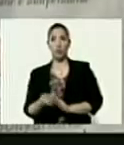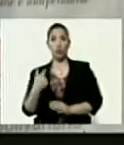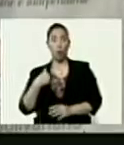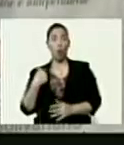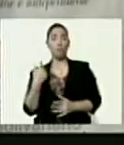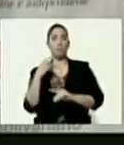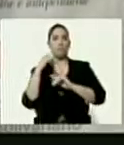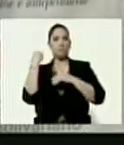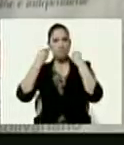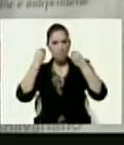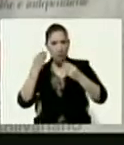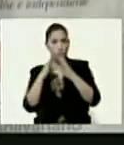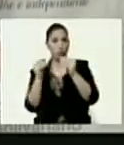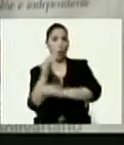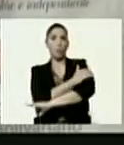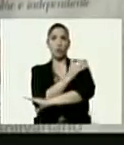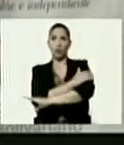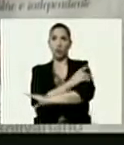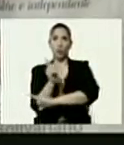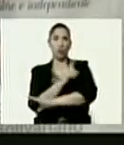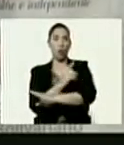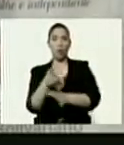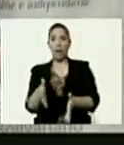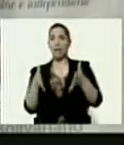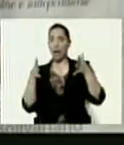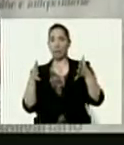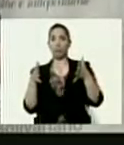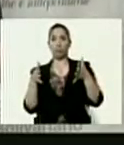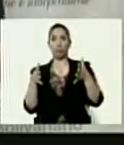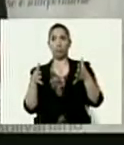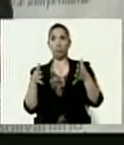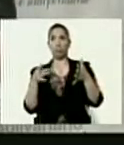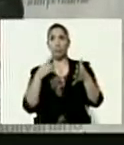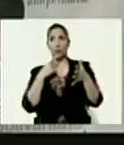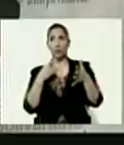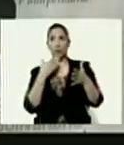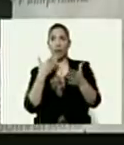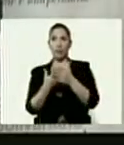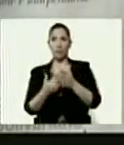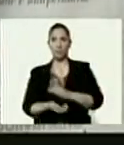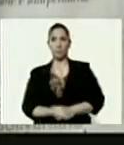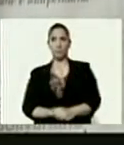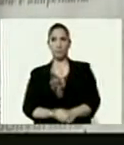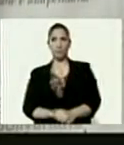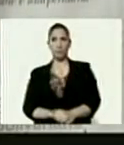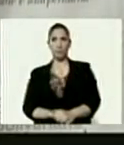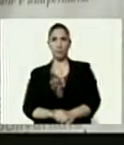toda la oposición va a estar de acuerdo en que no vaya a la OEA. Gracias.